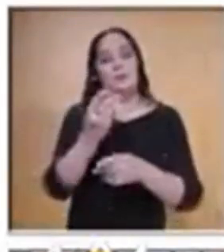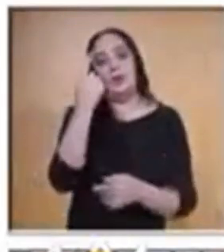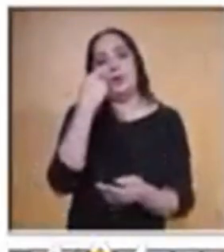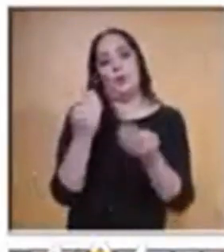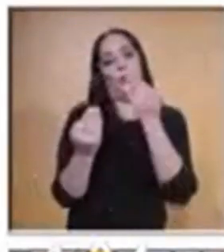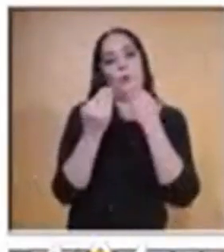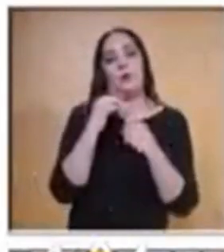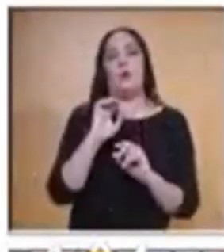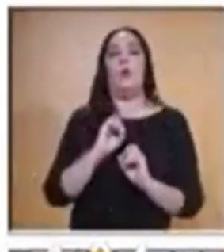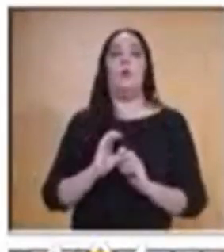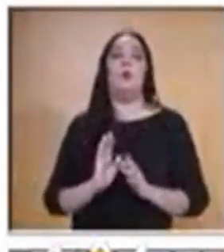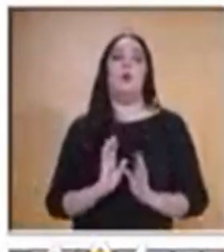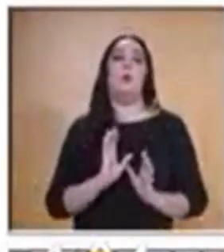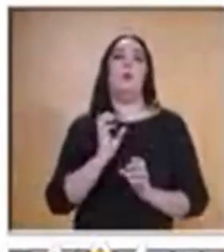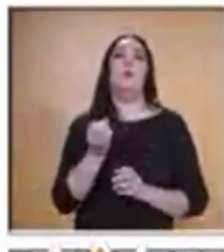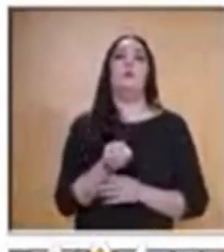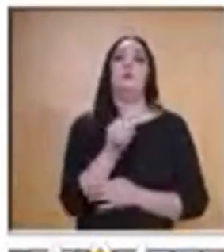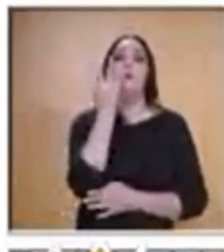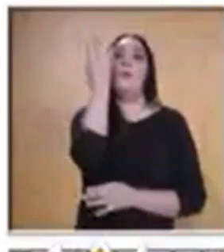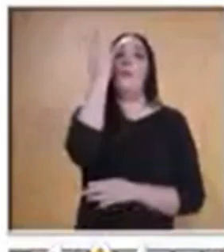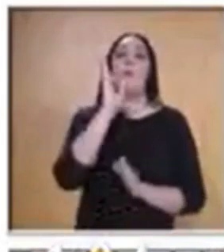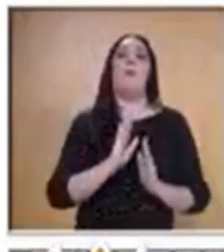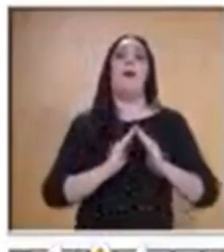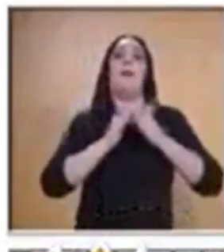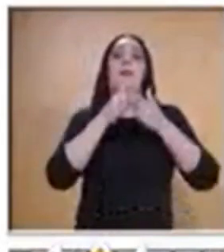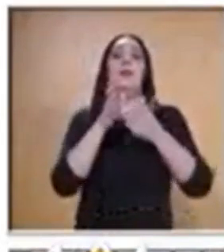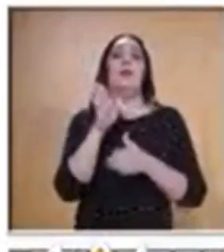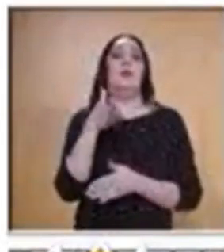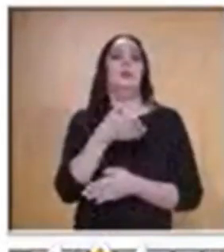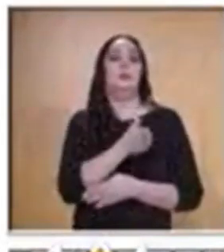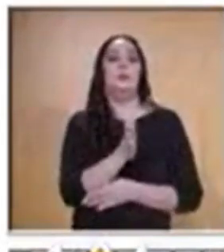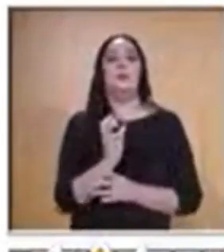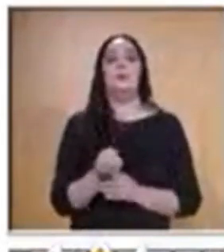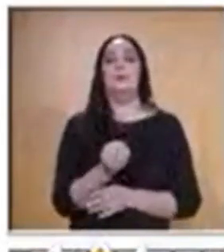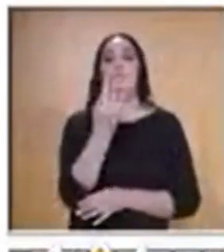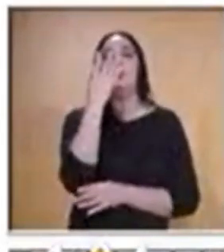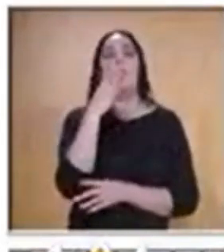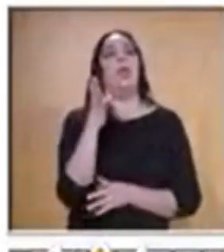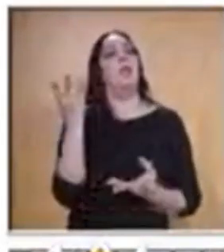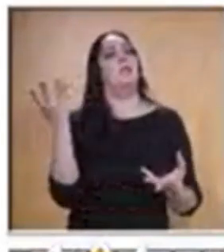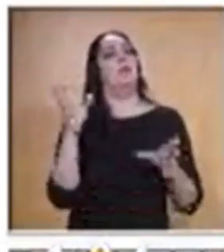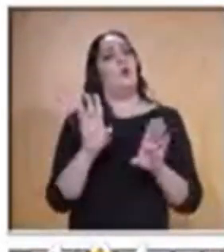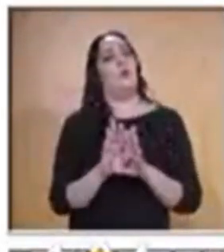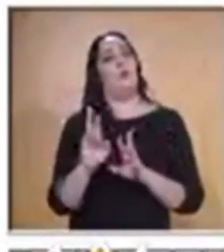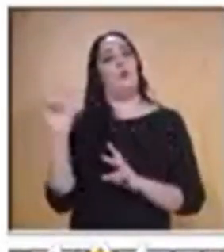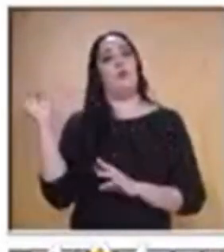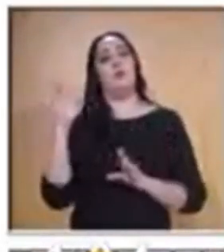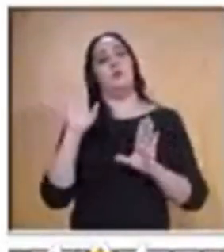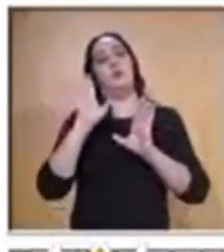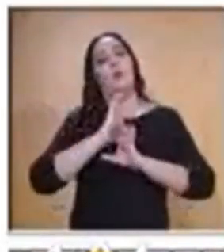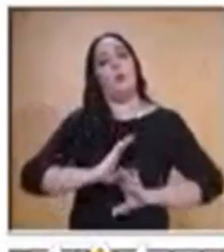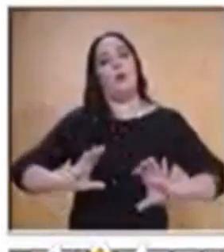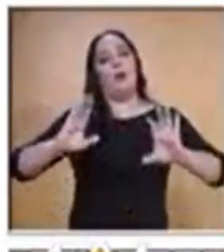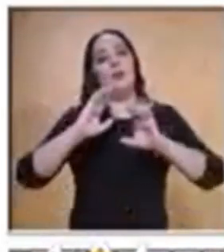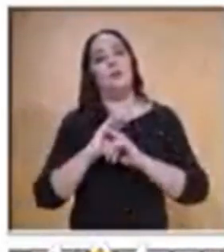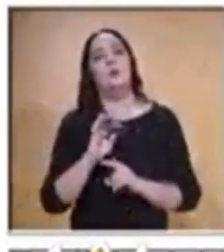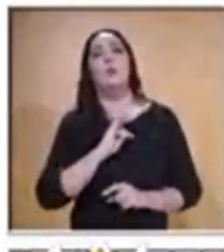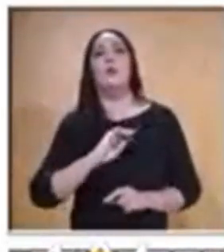mediante una especie de cantos, entre ellas que se pueden escuchar bajo el agua y a grandes distancias.